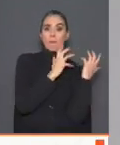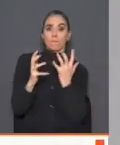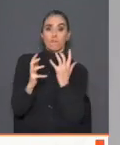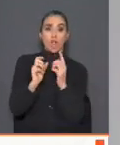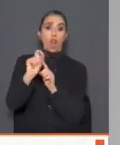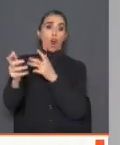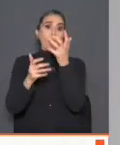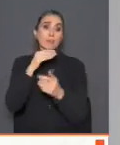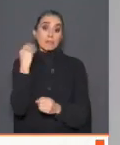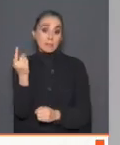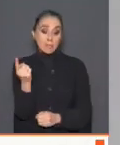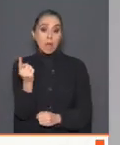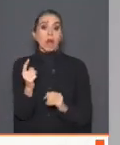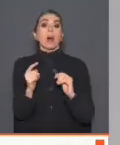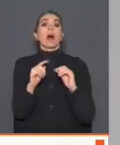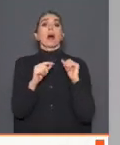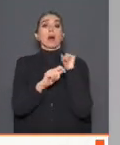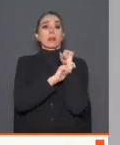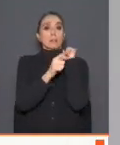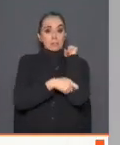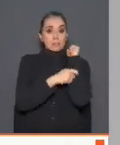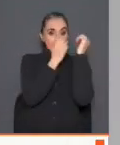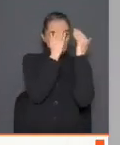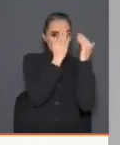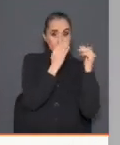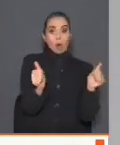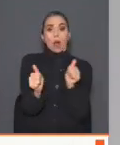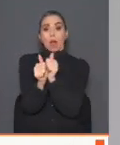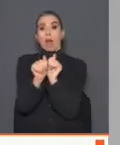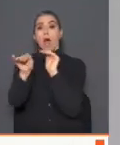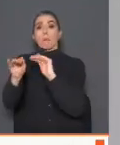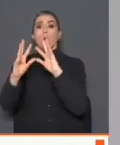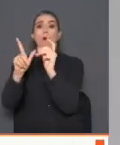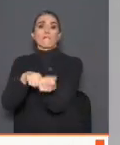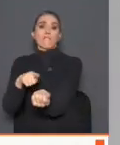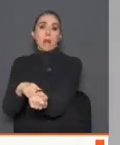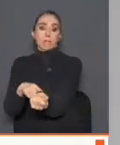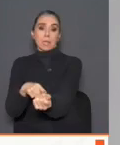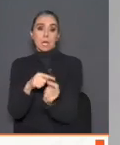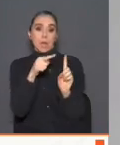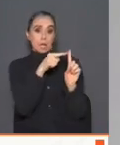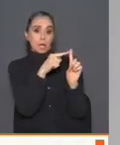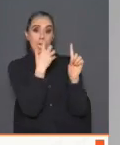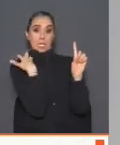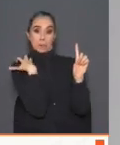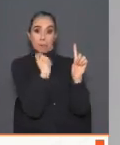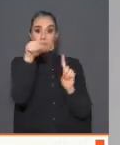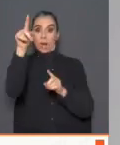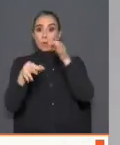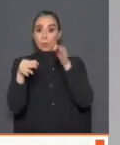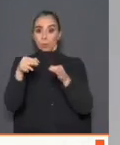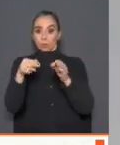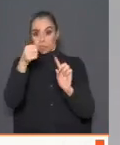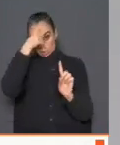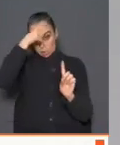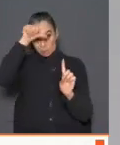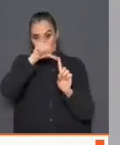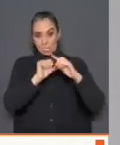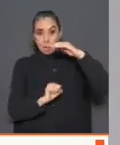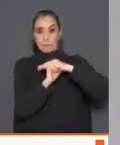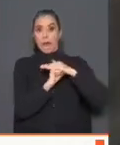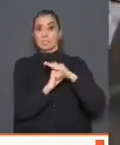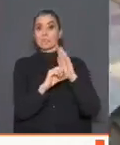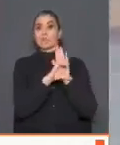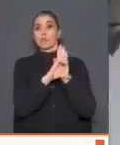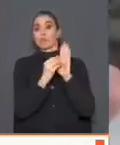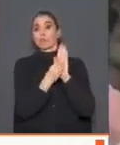de las víctimas todo nuestro apoyo psicológico y jurídico, para que el responsable enfrente a la justicia y tenga las penas máximas que contempla